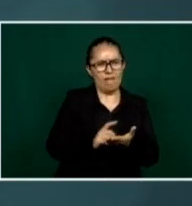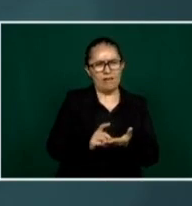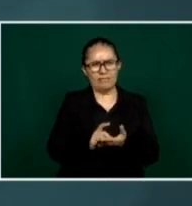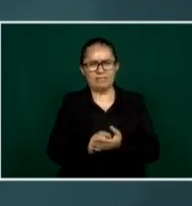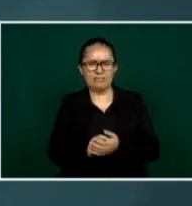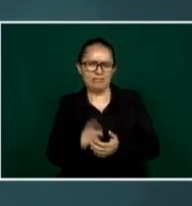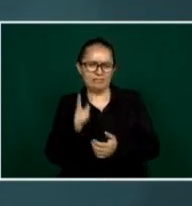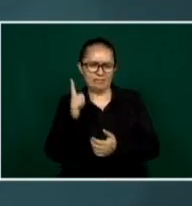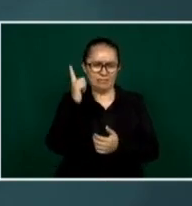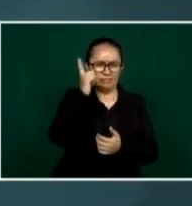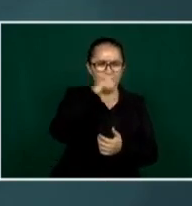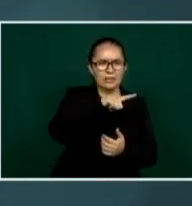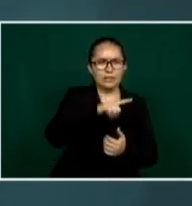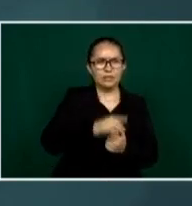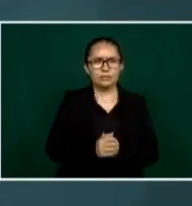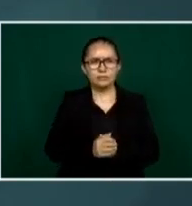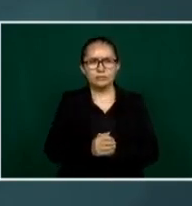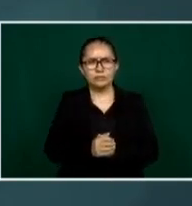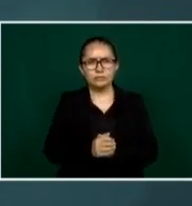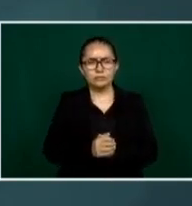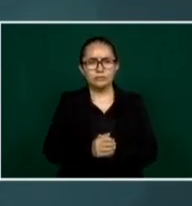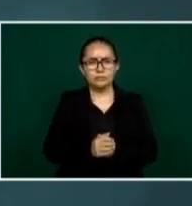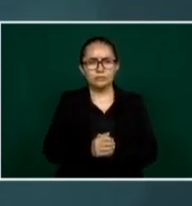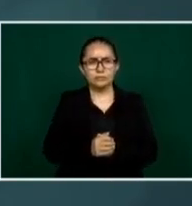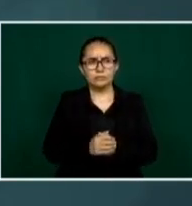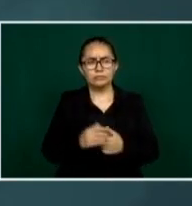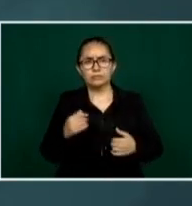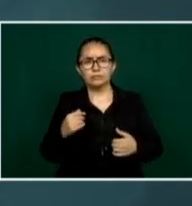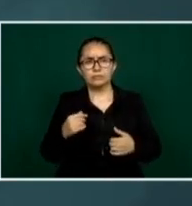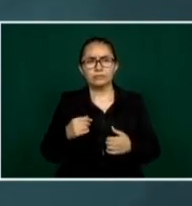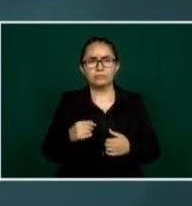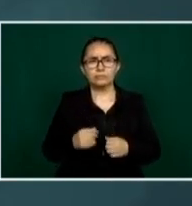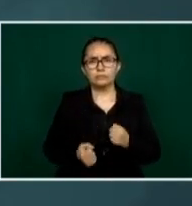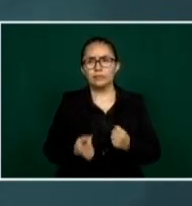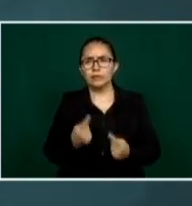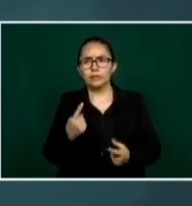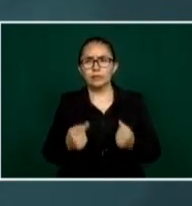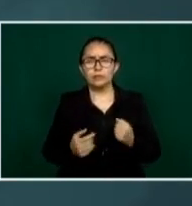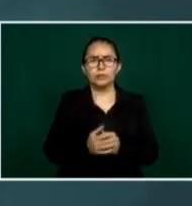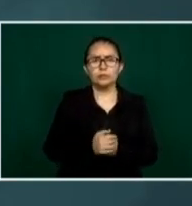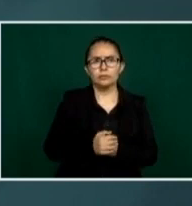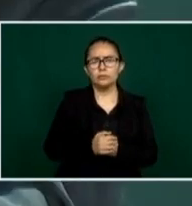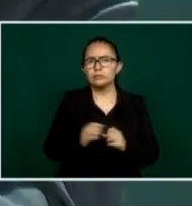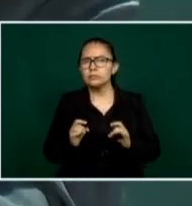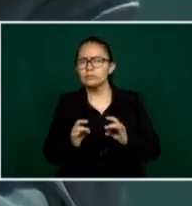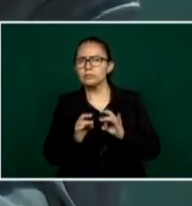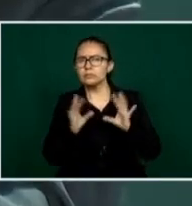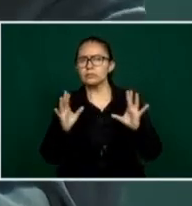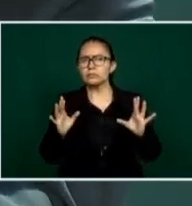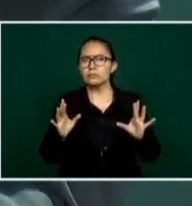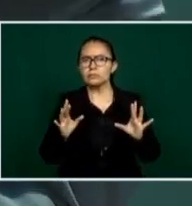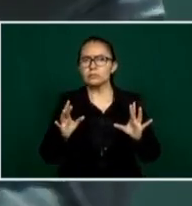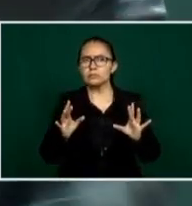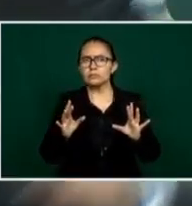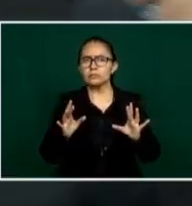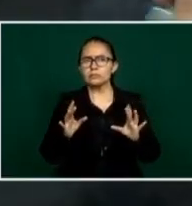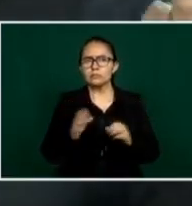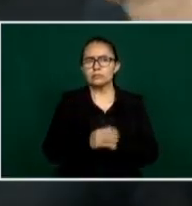Se puede uno enterar de que hay un alimento que